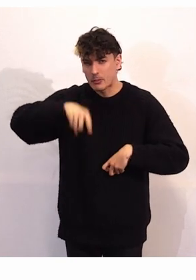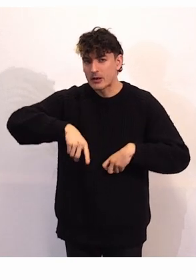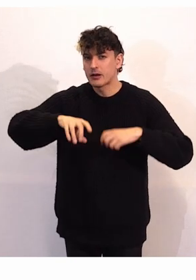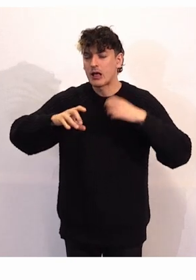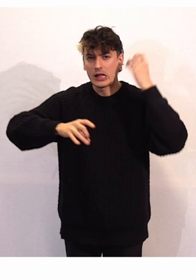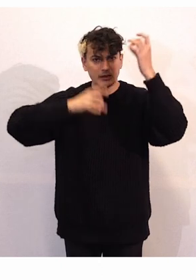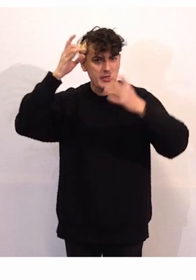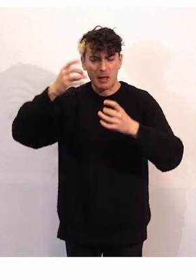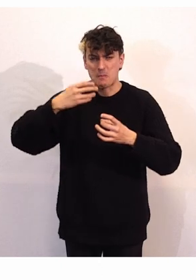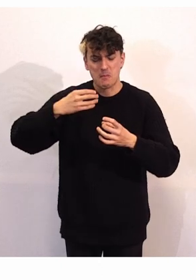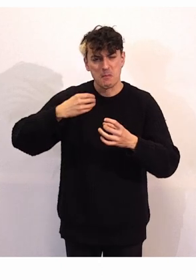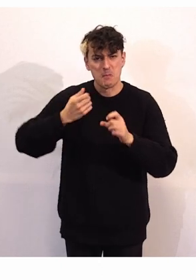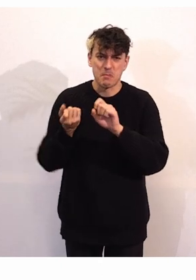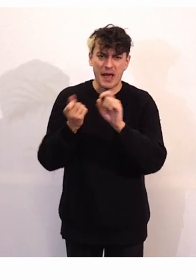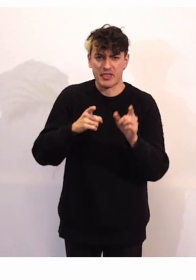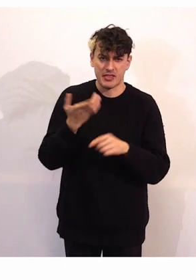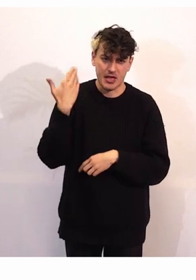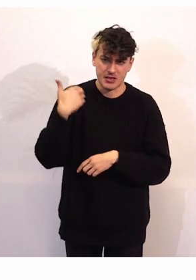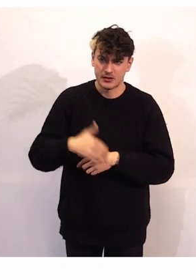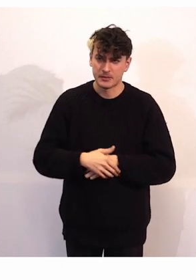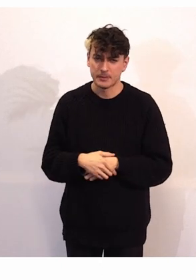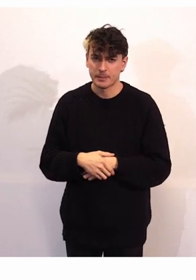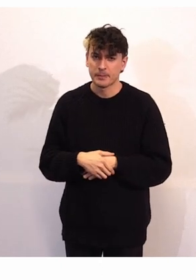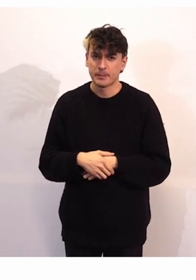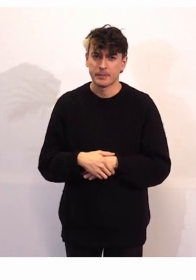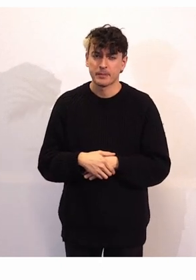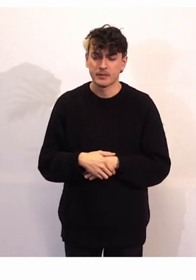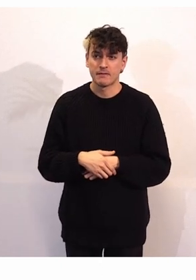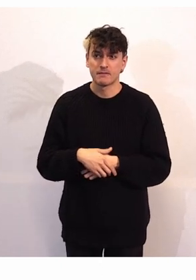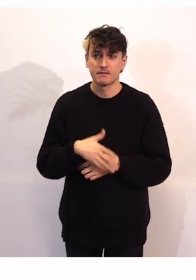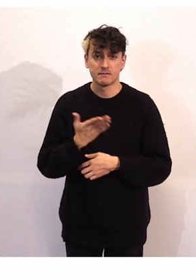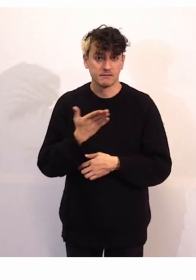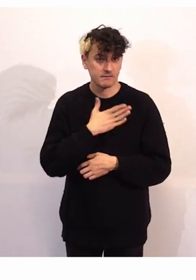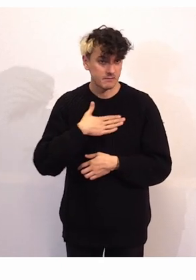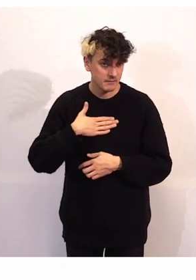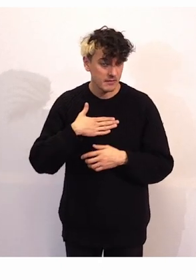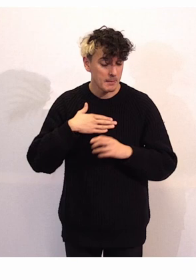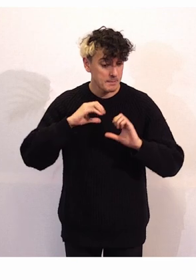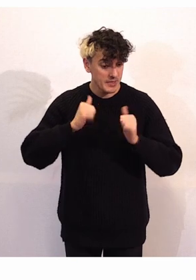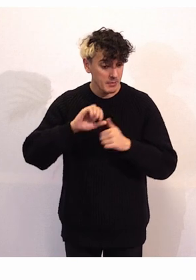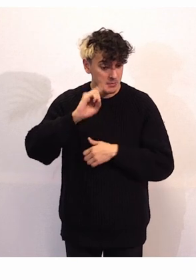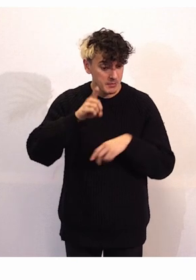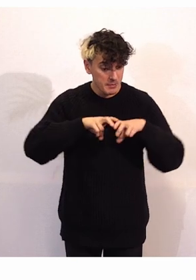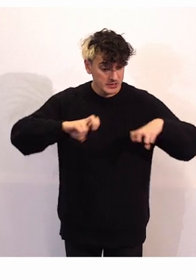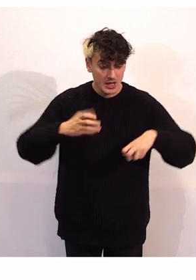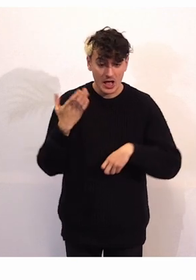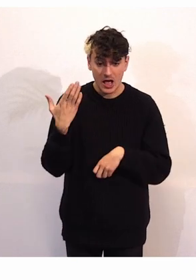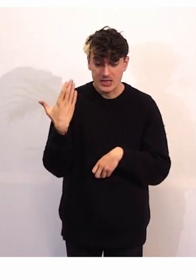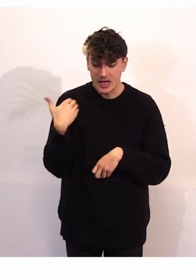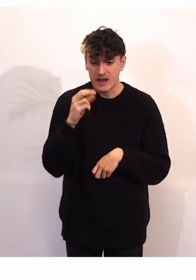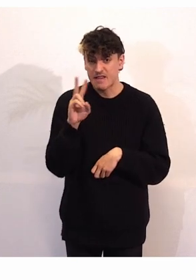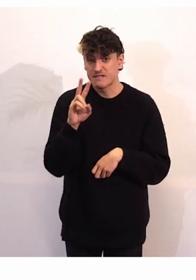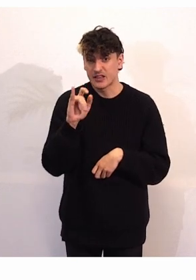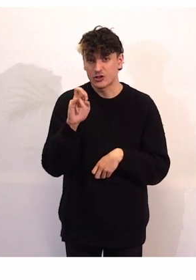ayer. Muy bien, pues si os parece, empezamos con la primera mesa. Como nos dijo Vitoria ayer, una de las prioridades